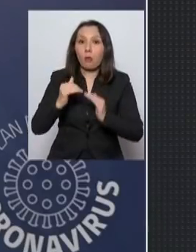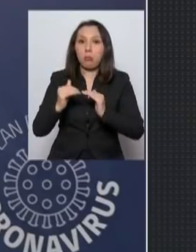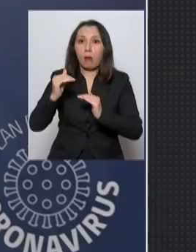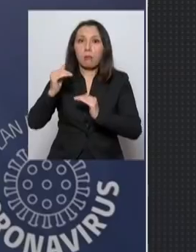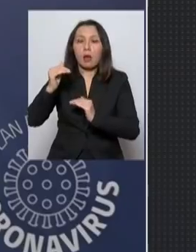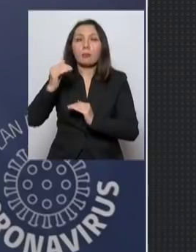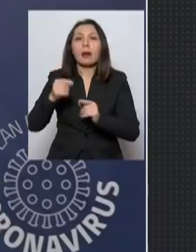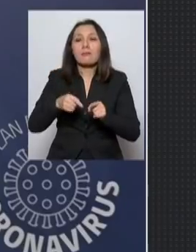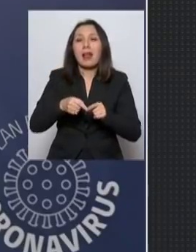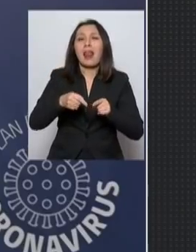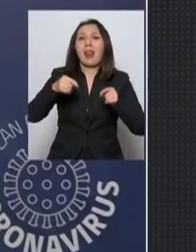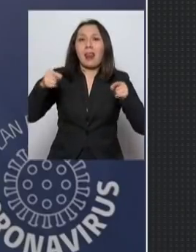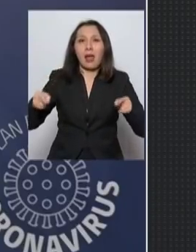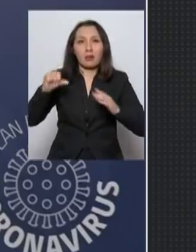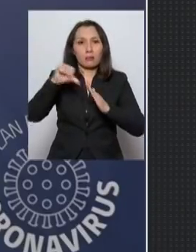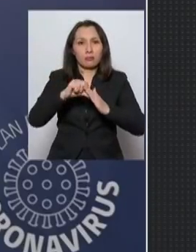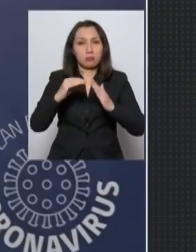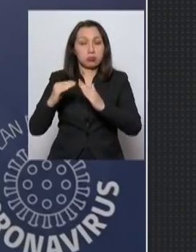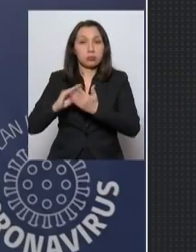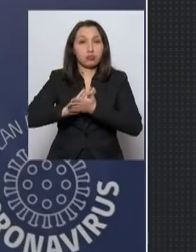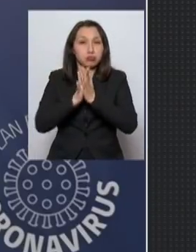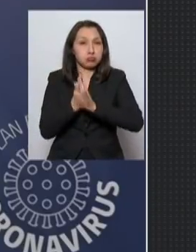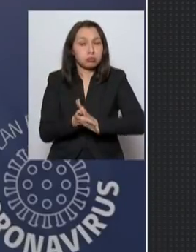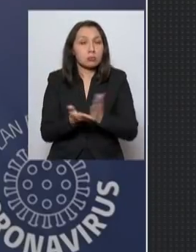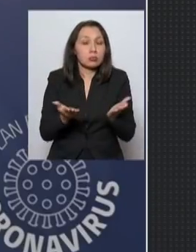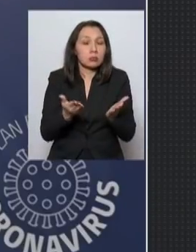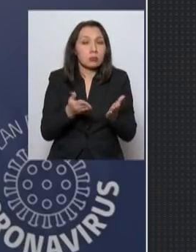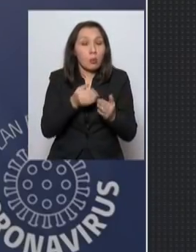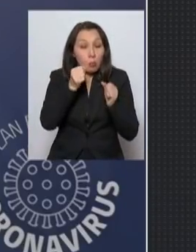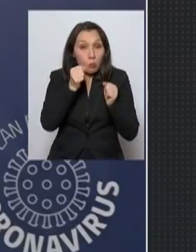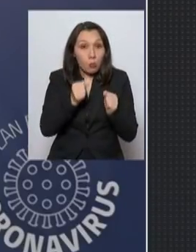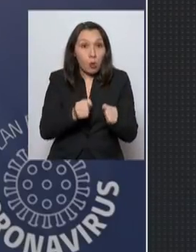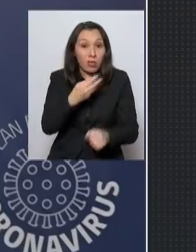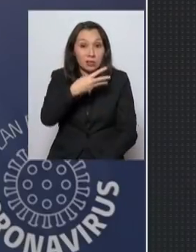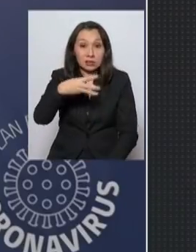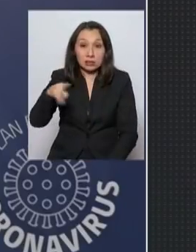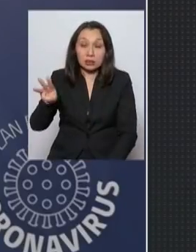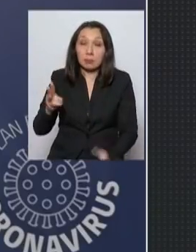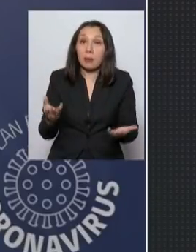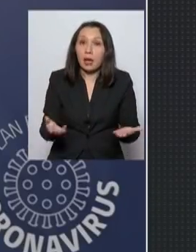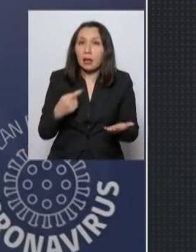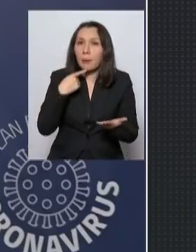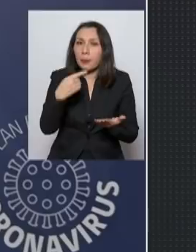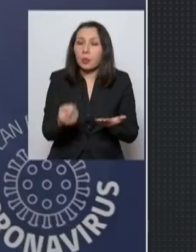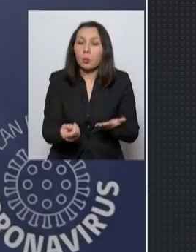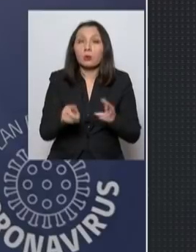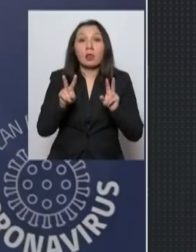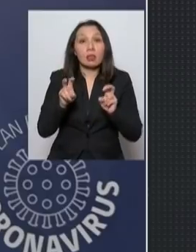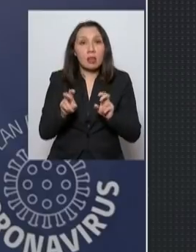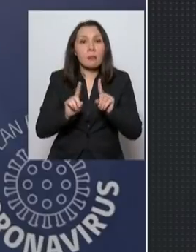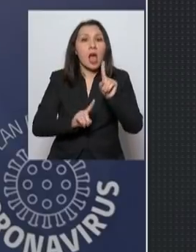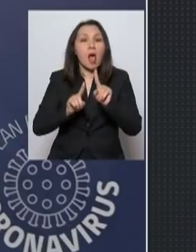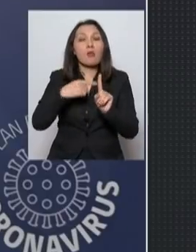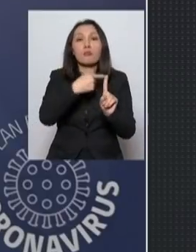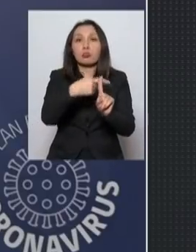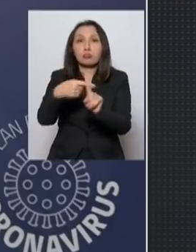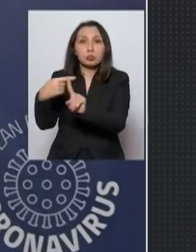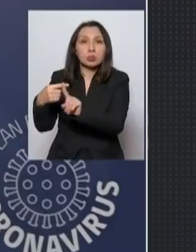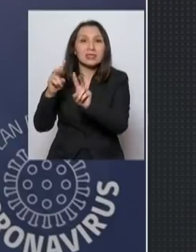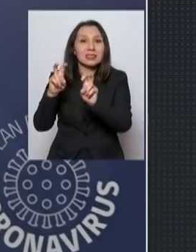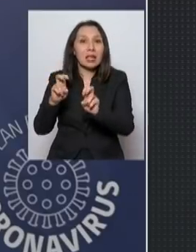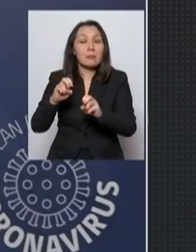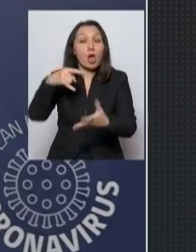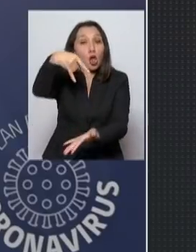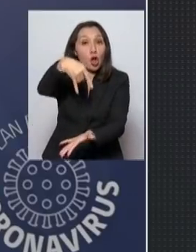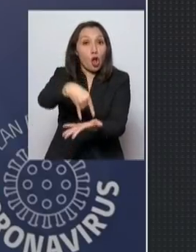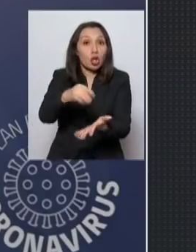la extensión de esta cuarentena? Si es posible que dure finalmente 3 semanas. Respecto a los casos positivos en el